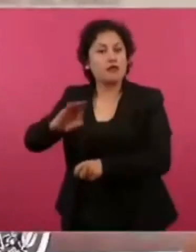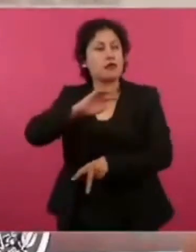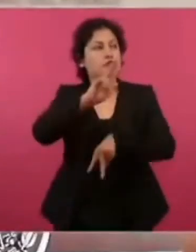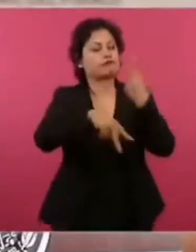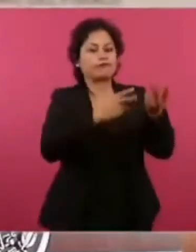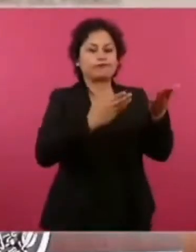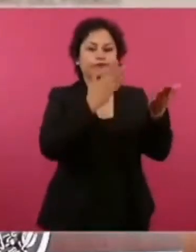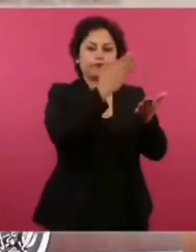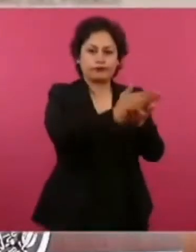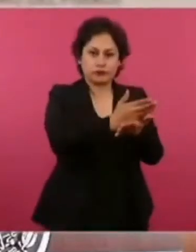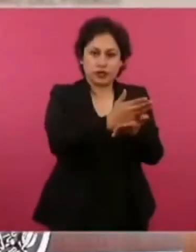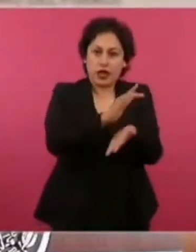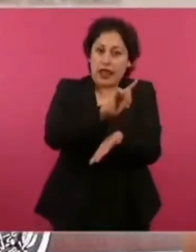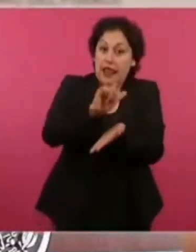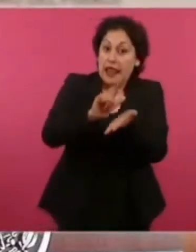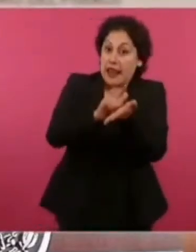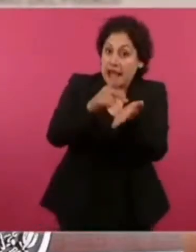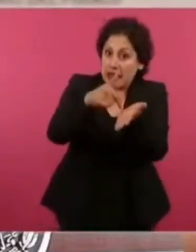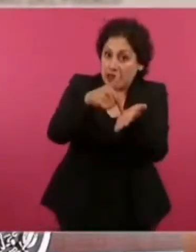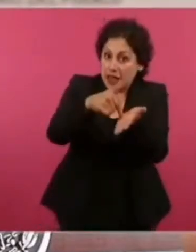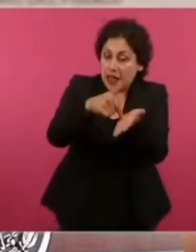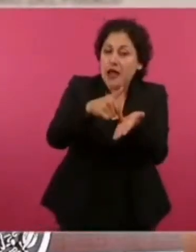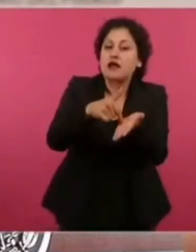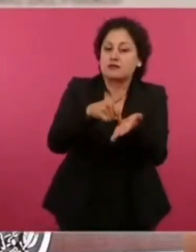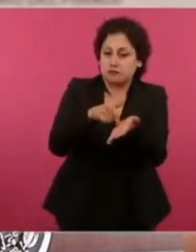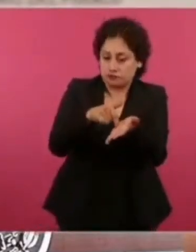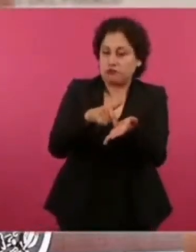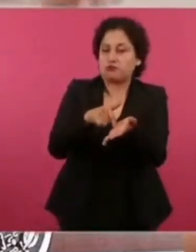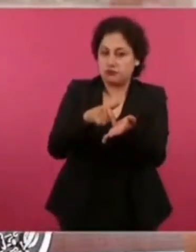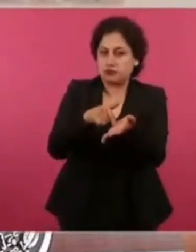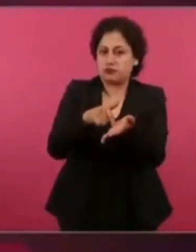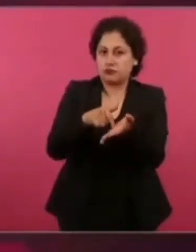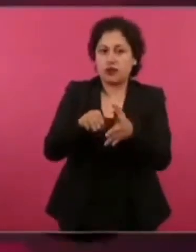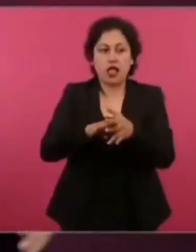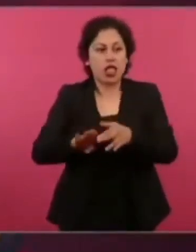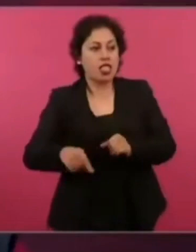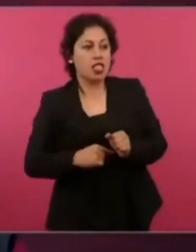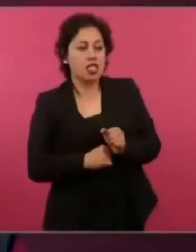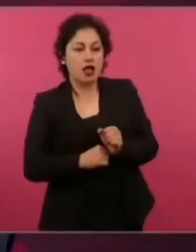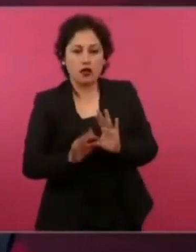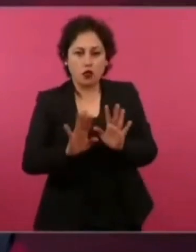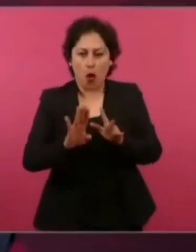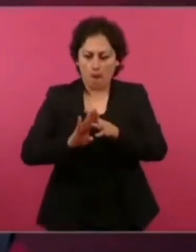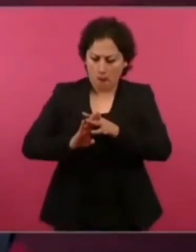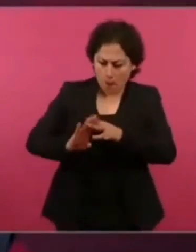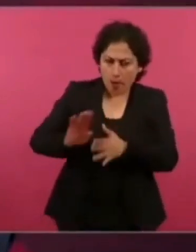por la vía legal a Estados Unidos. Eso no existía.